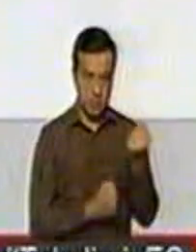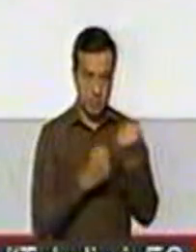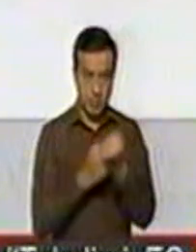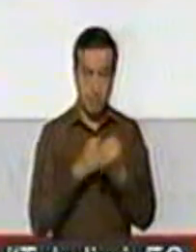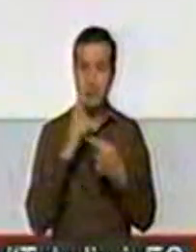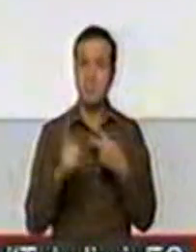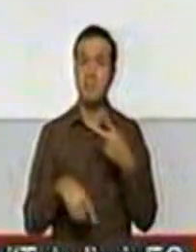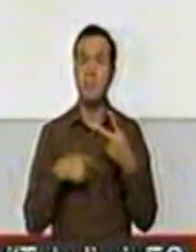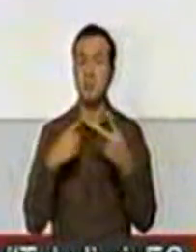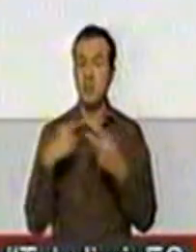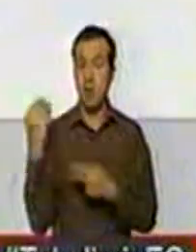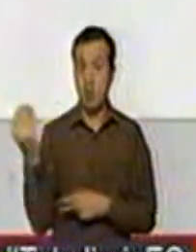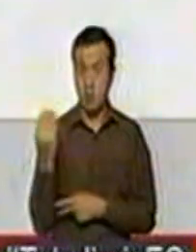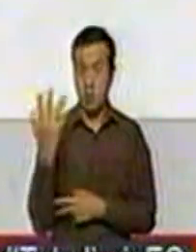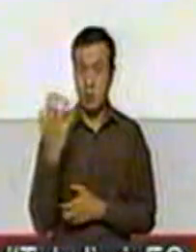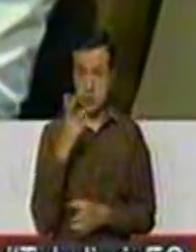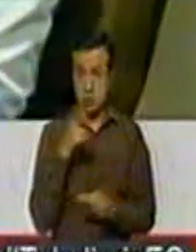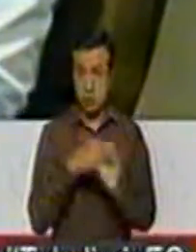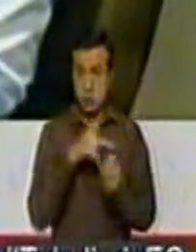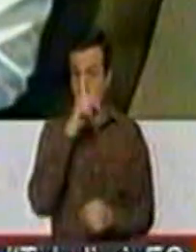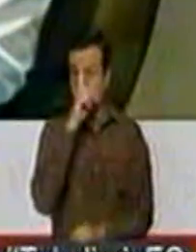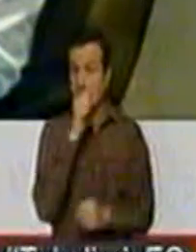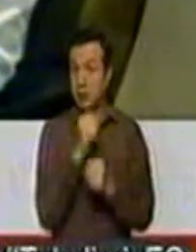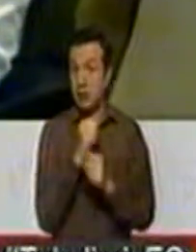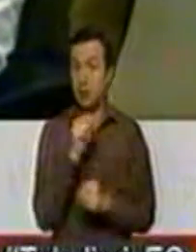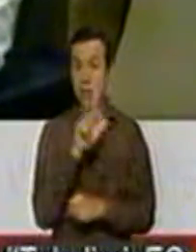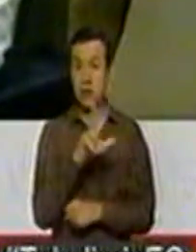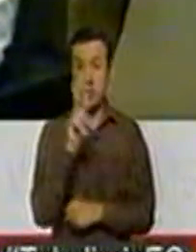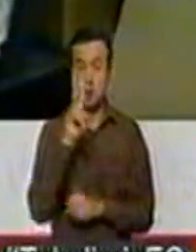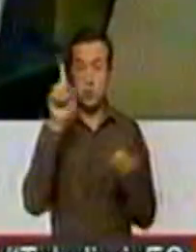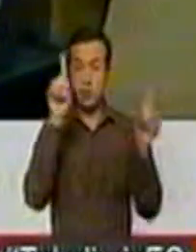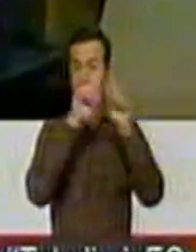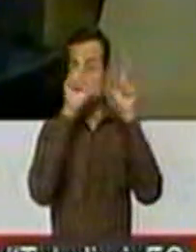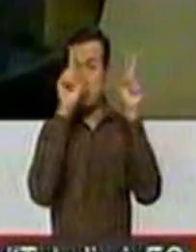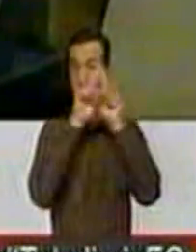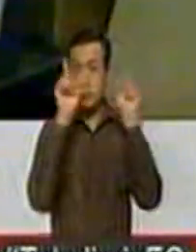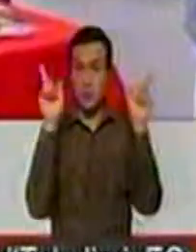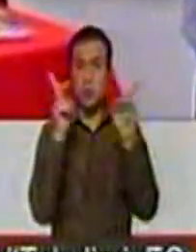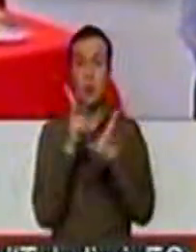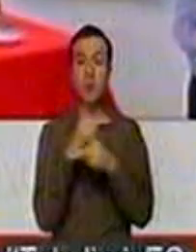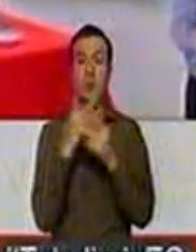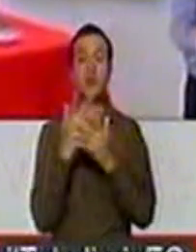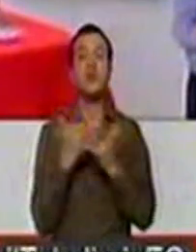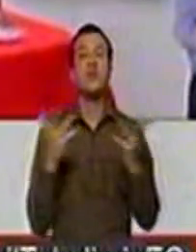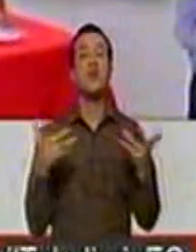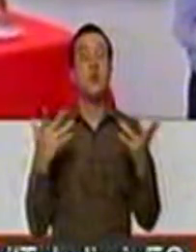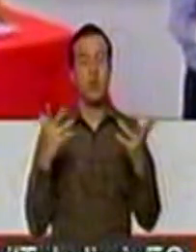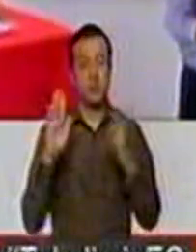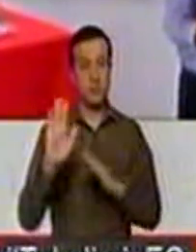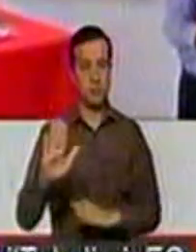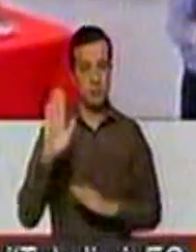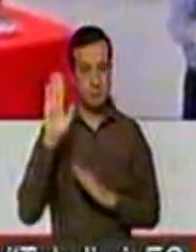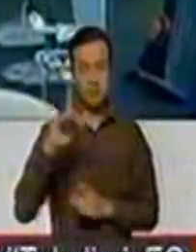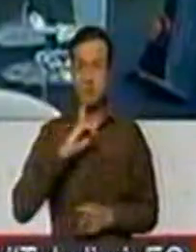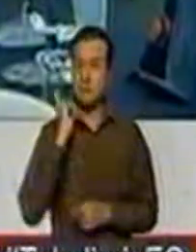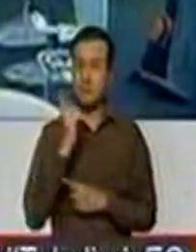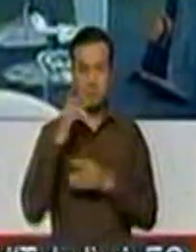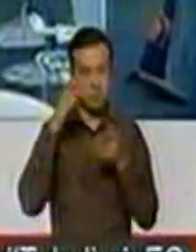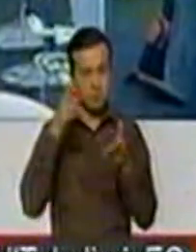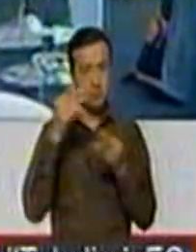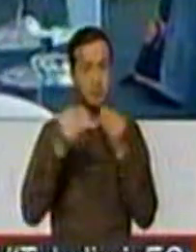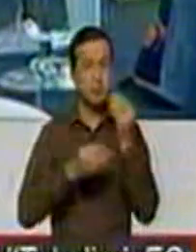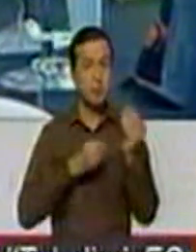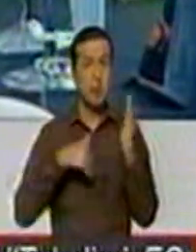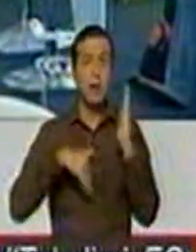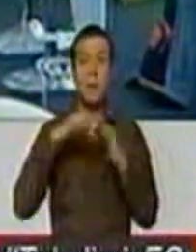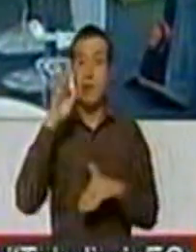lado el joven que quiere trabajar. Son 32 empresas del sector productivo que, a través de un compromiso, están enfocadas en